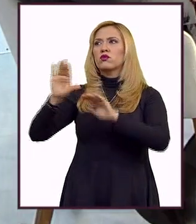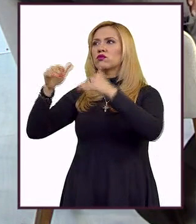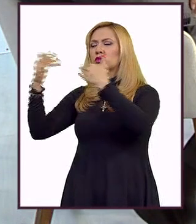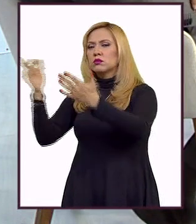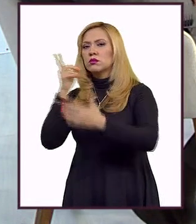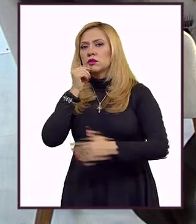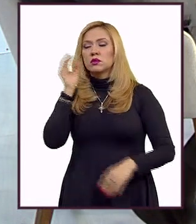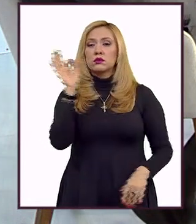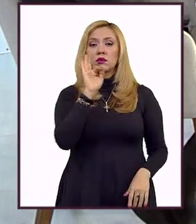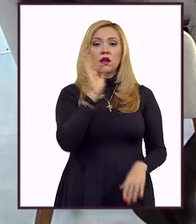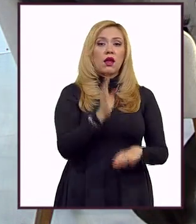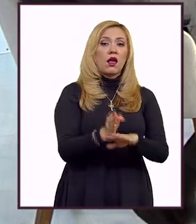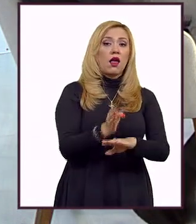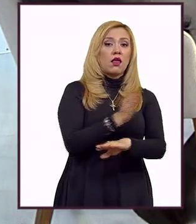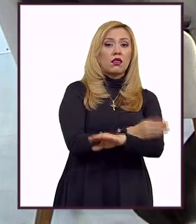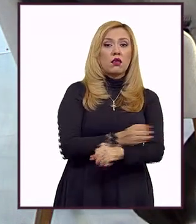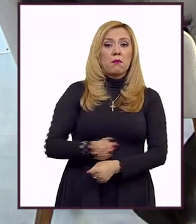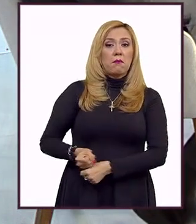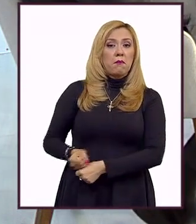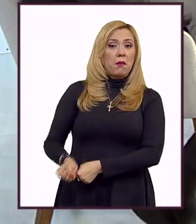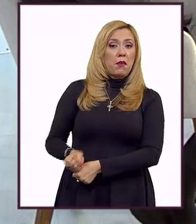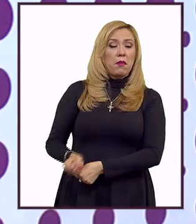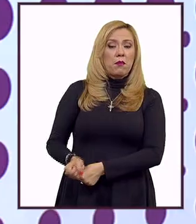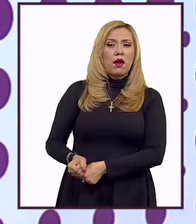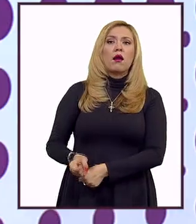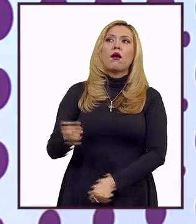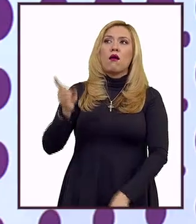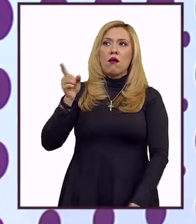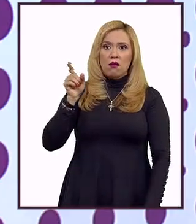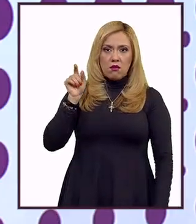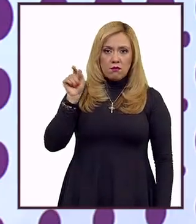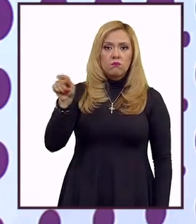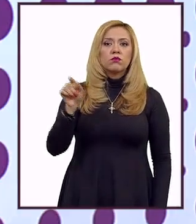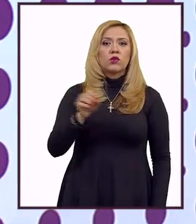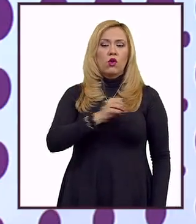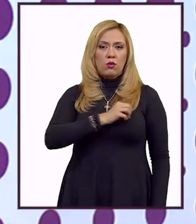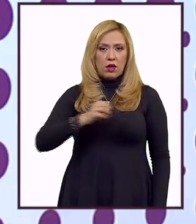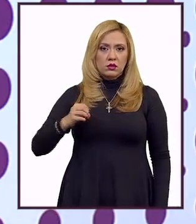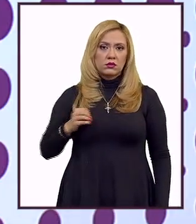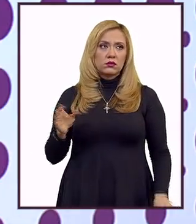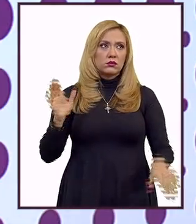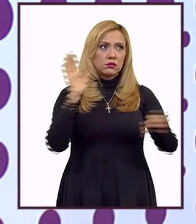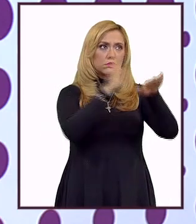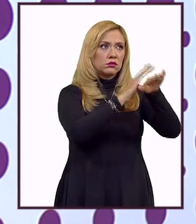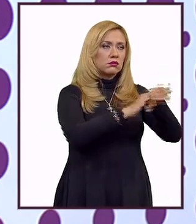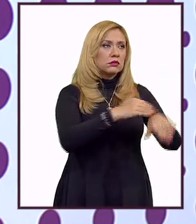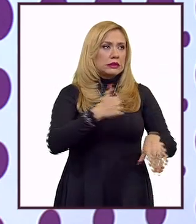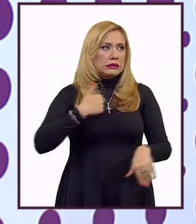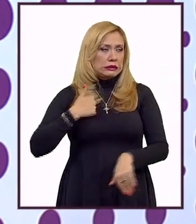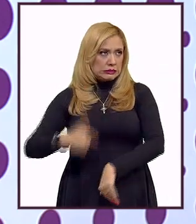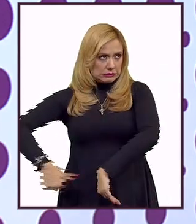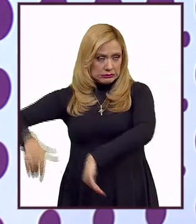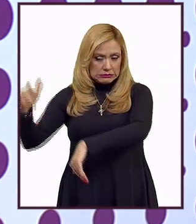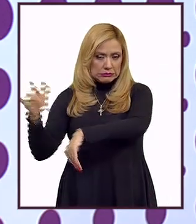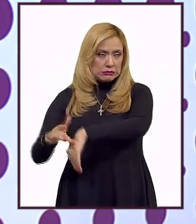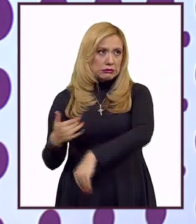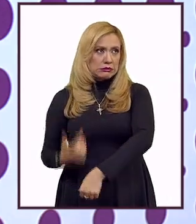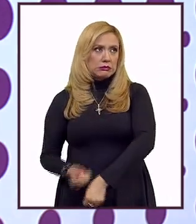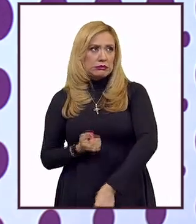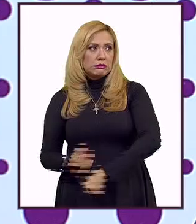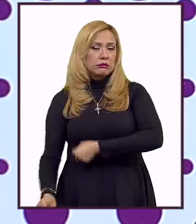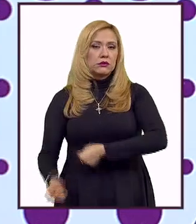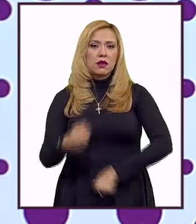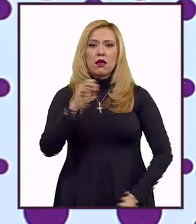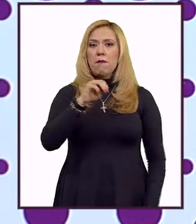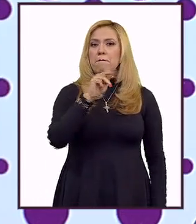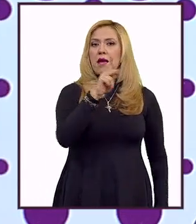un trato cruel, inhumano y degradante o tortura, tiene la obligación de dar vista al fiscal, ¿no? O al Ministerio Público.